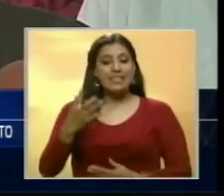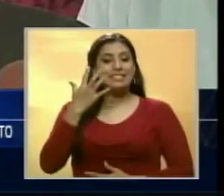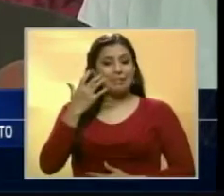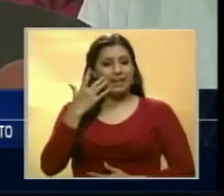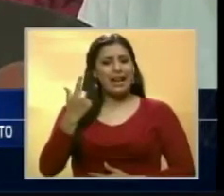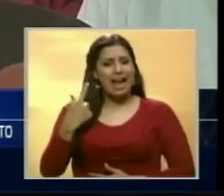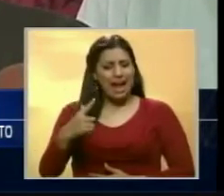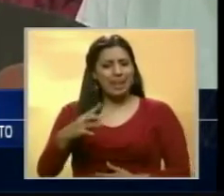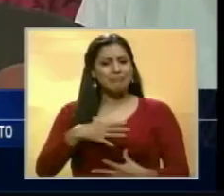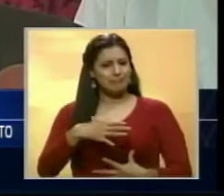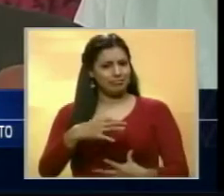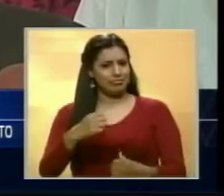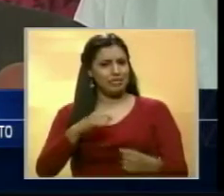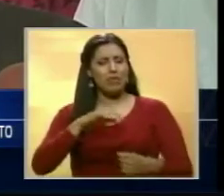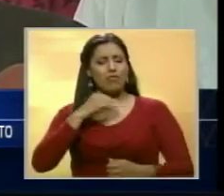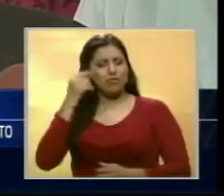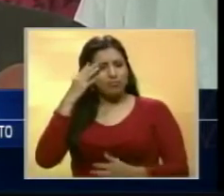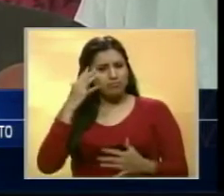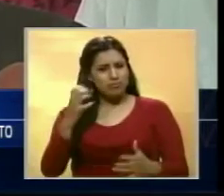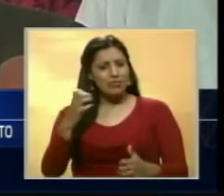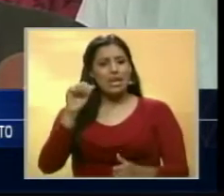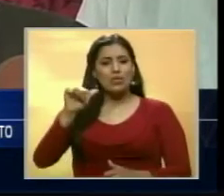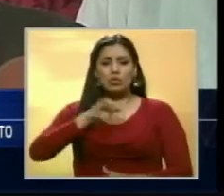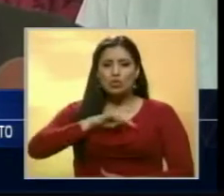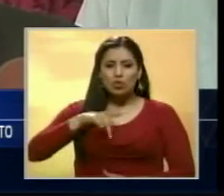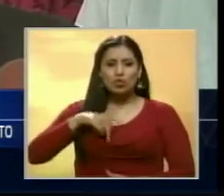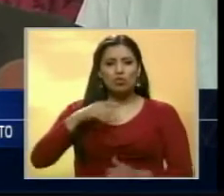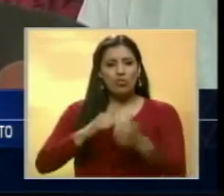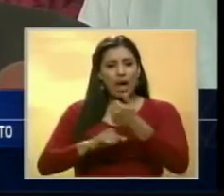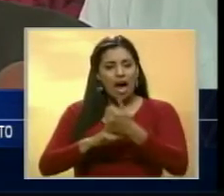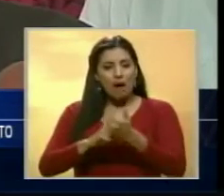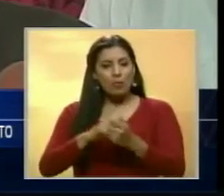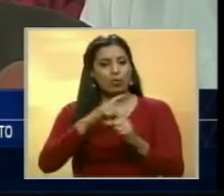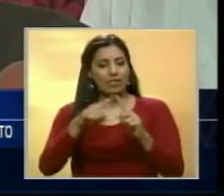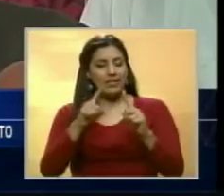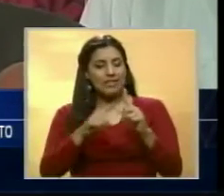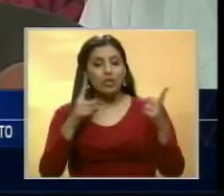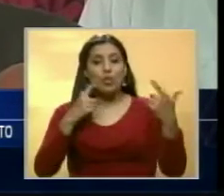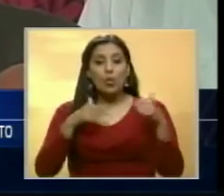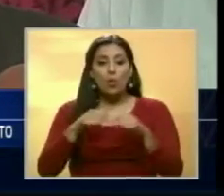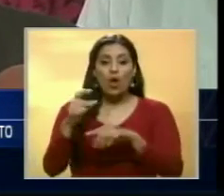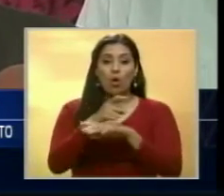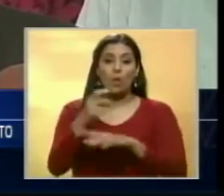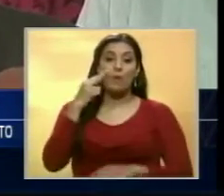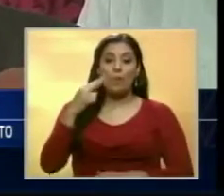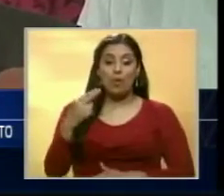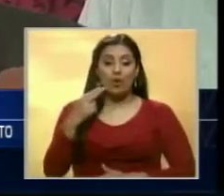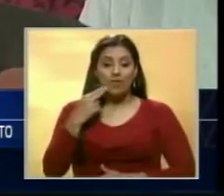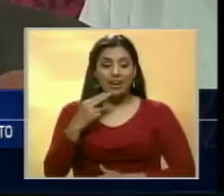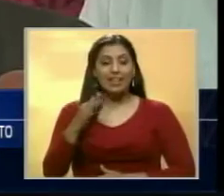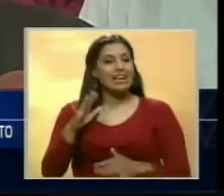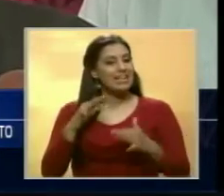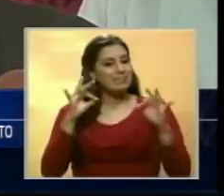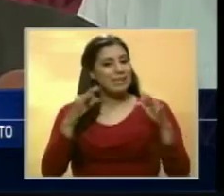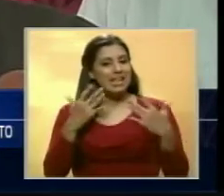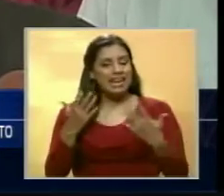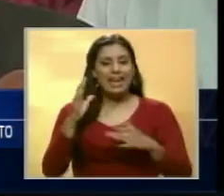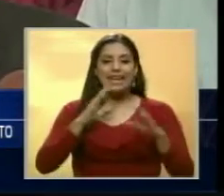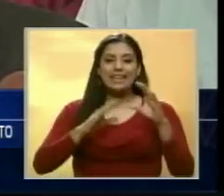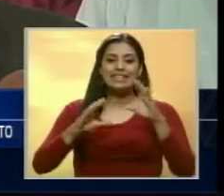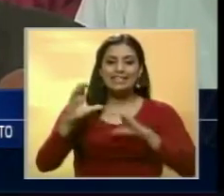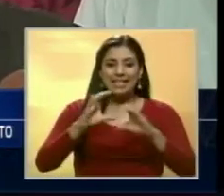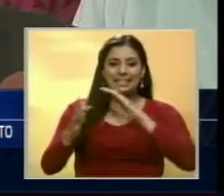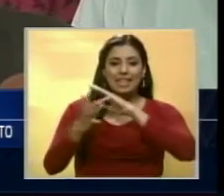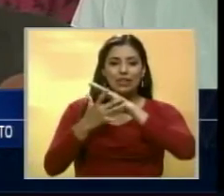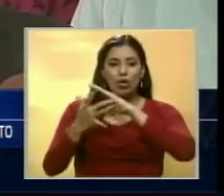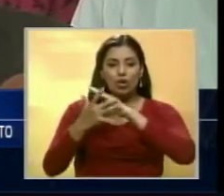experiencias muy interesantes en el país, experiencias que hemos venido apoyando desde las diferentes carteras del gobierno bolivariano, en particular desde Ciencia y